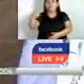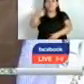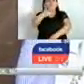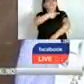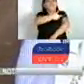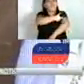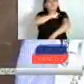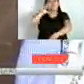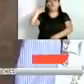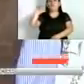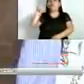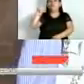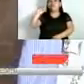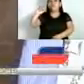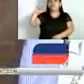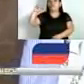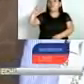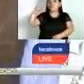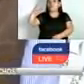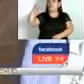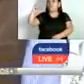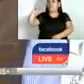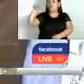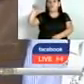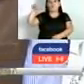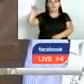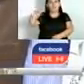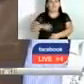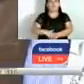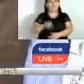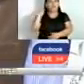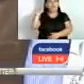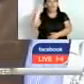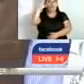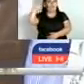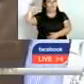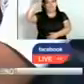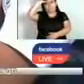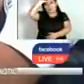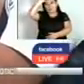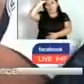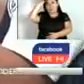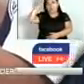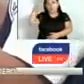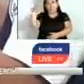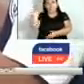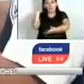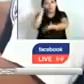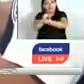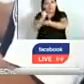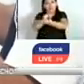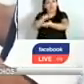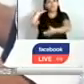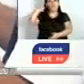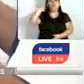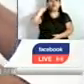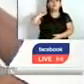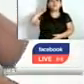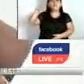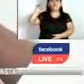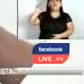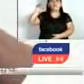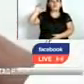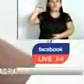Covishield, que son producidas por el Instituto de Serum de la India, bajo la licencia de AstraZeneca. Este